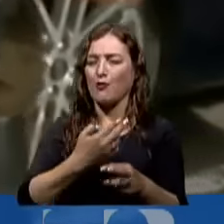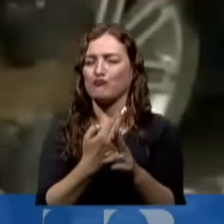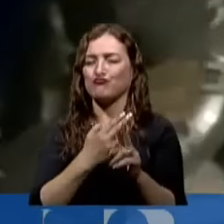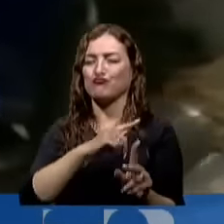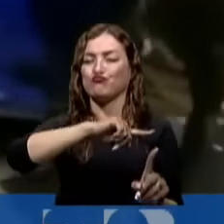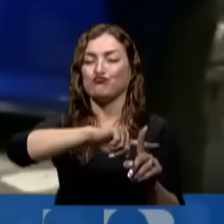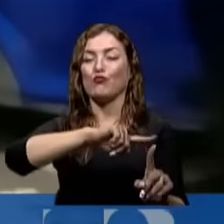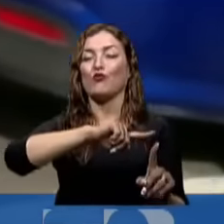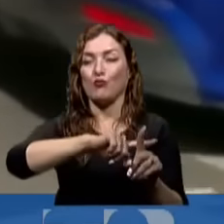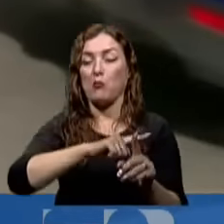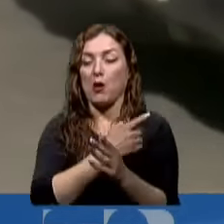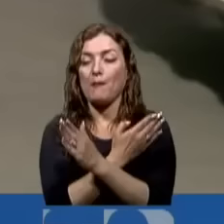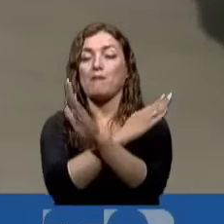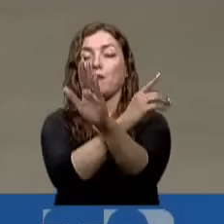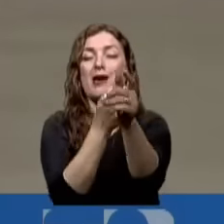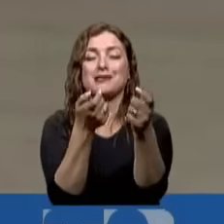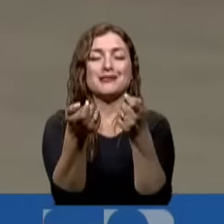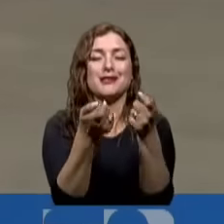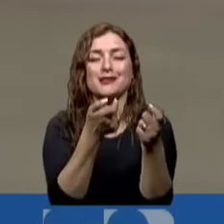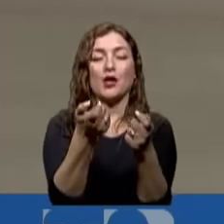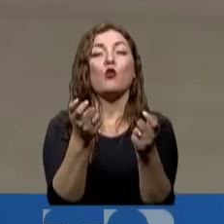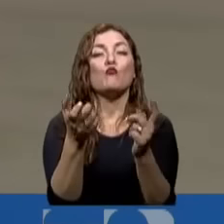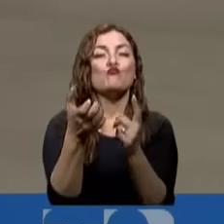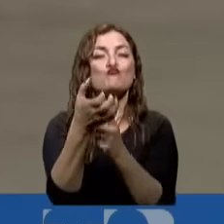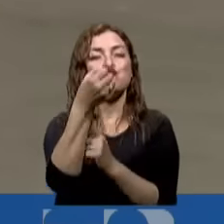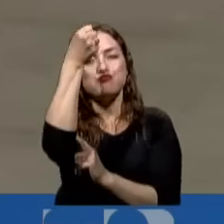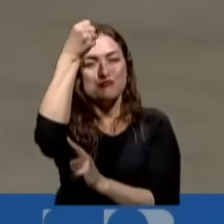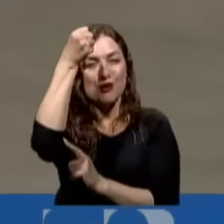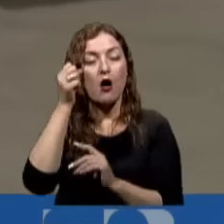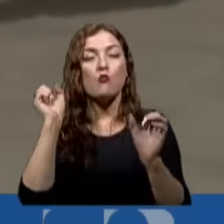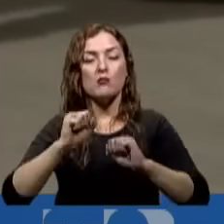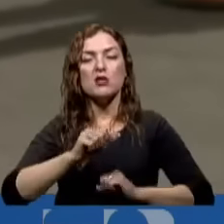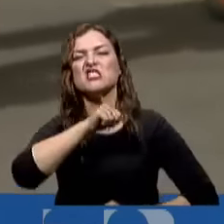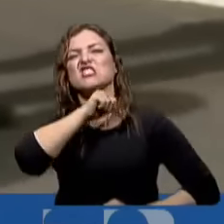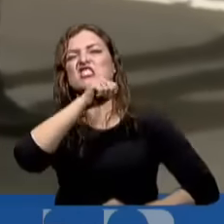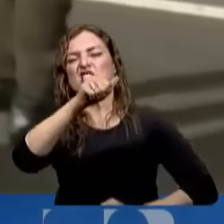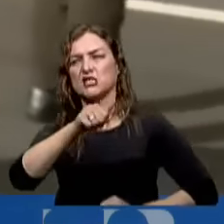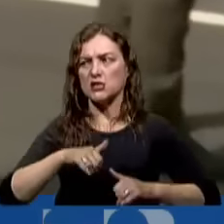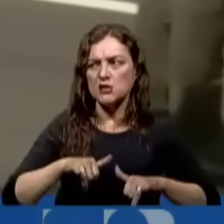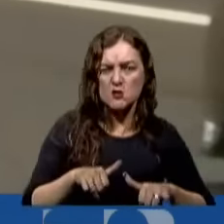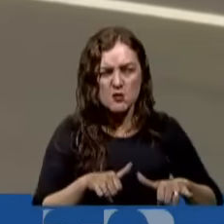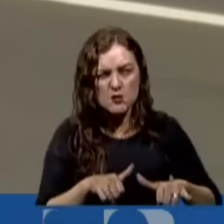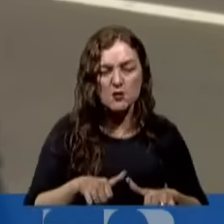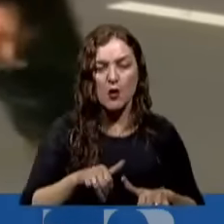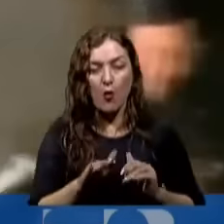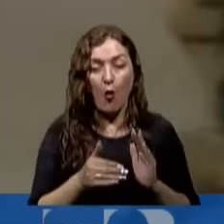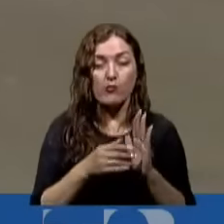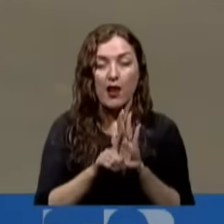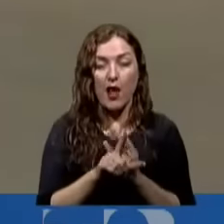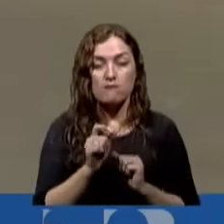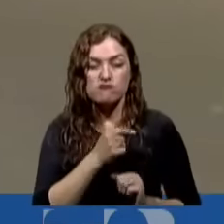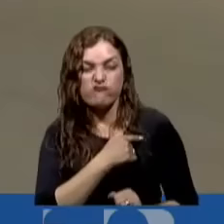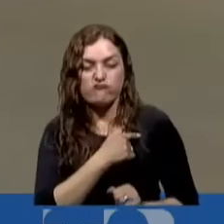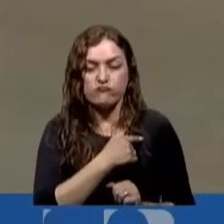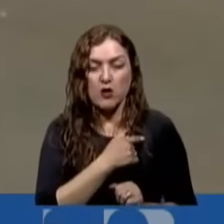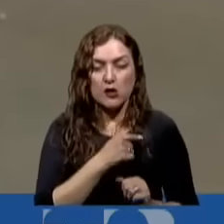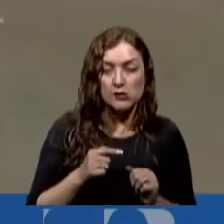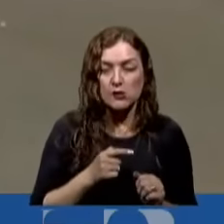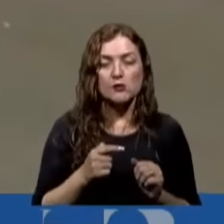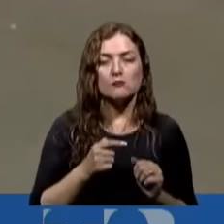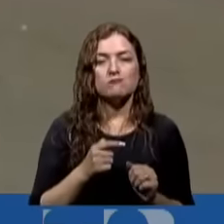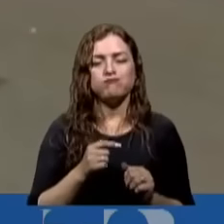realizar estos operativos para lograr que los delincuentes no cometan delitos en estos sectores. Nos comentaba también